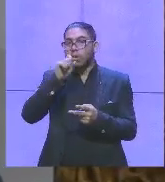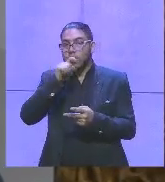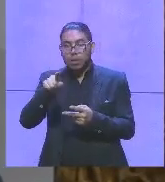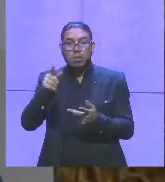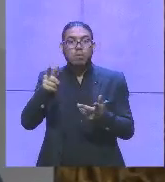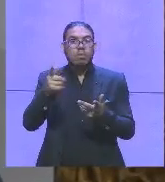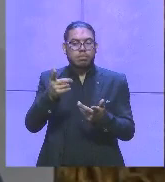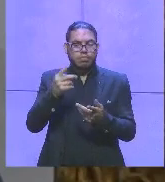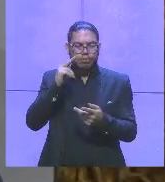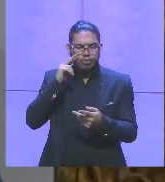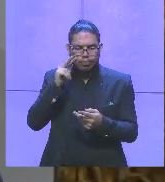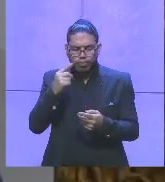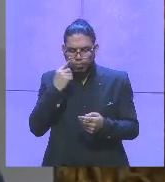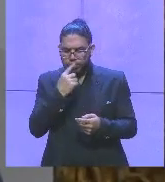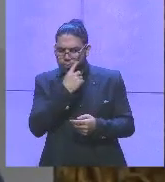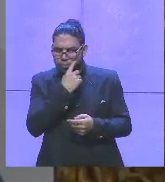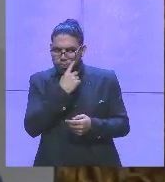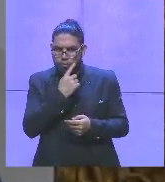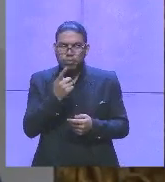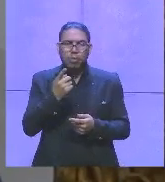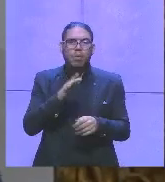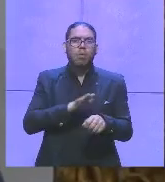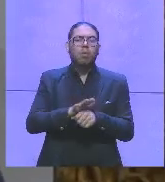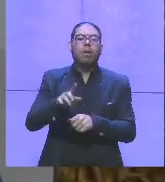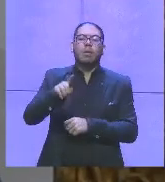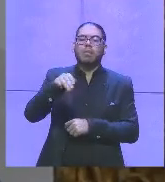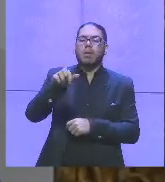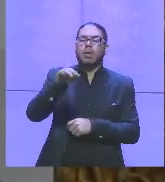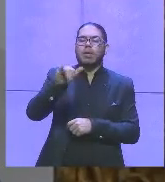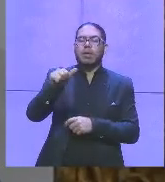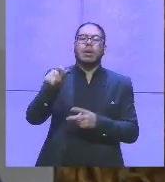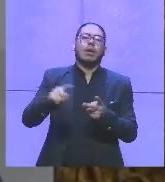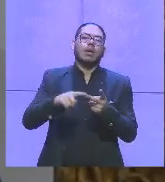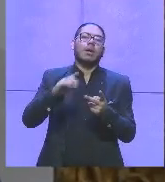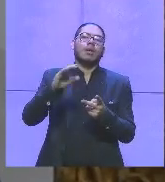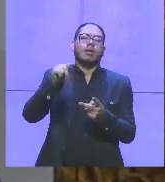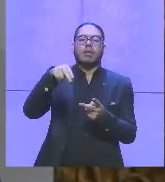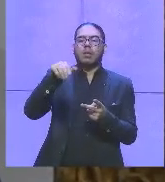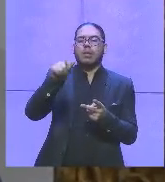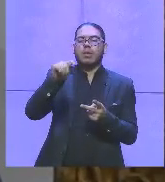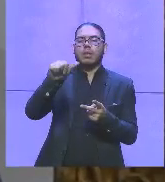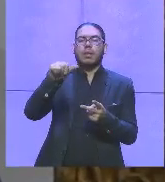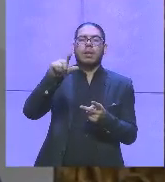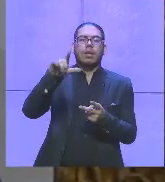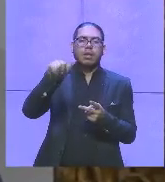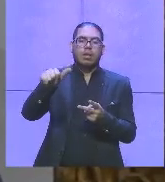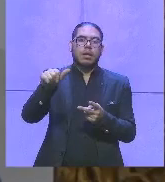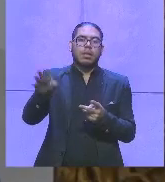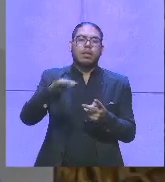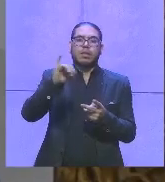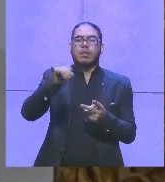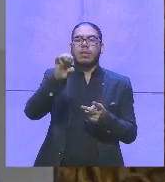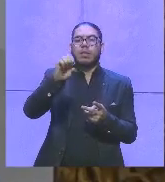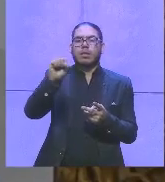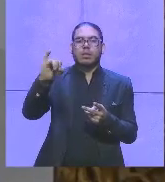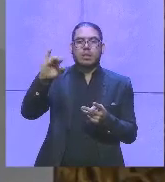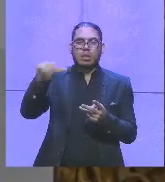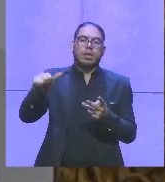miradas críticas de María Marván, Natalia Calero, Jessica Esquivel y Berenice García